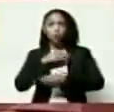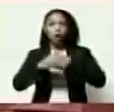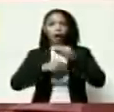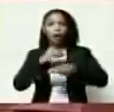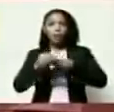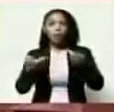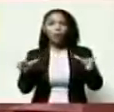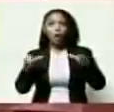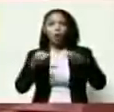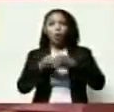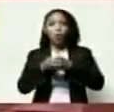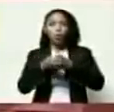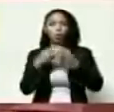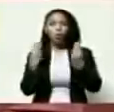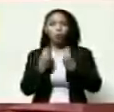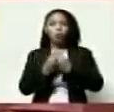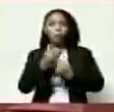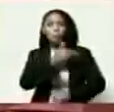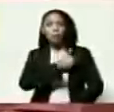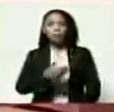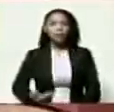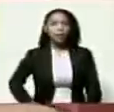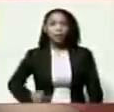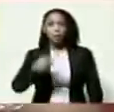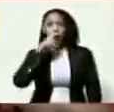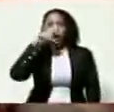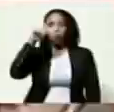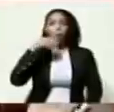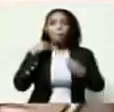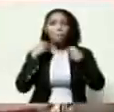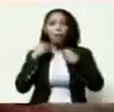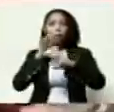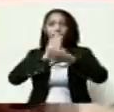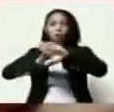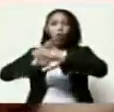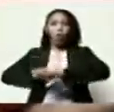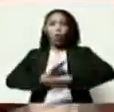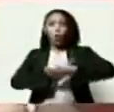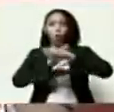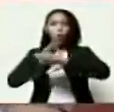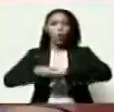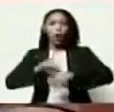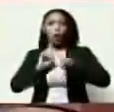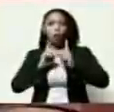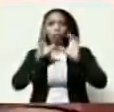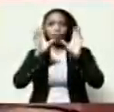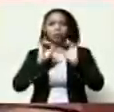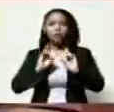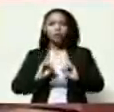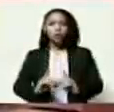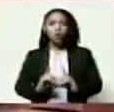nosotros reuniéndonos con el compañero presidente Nicolás Maduro para anunciar, él anunciar algunas decisiones